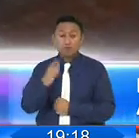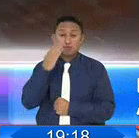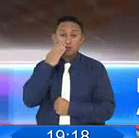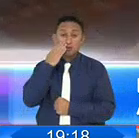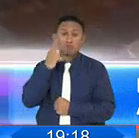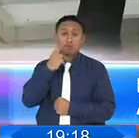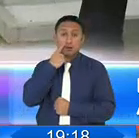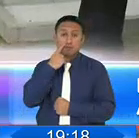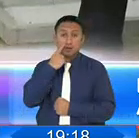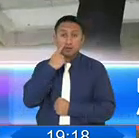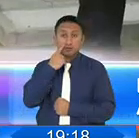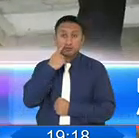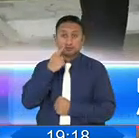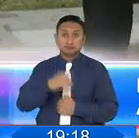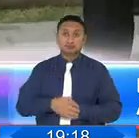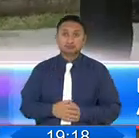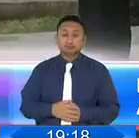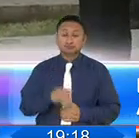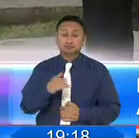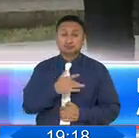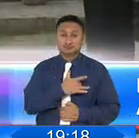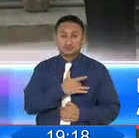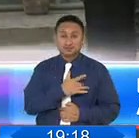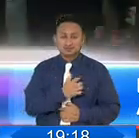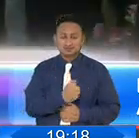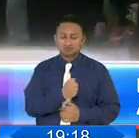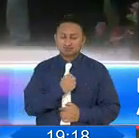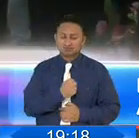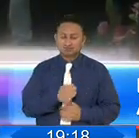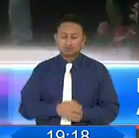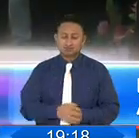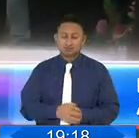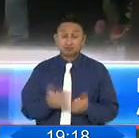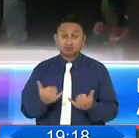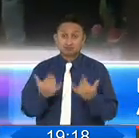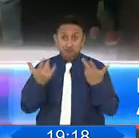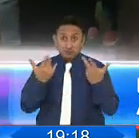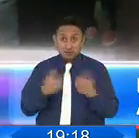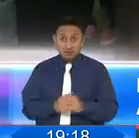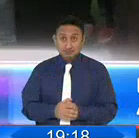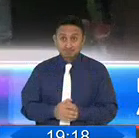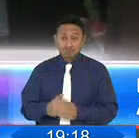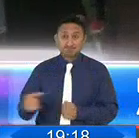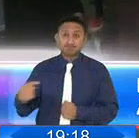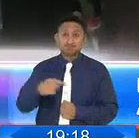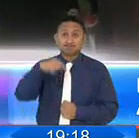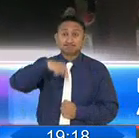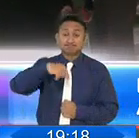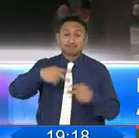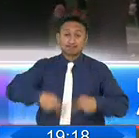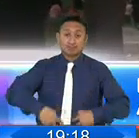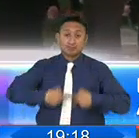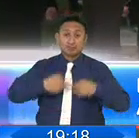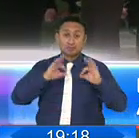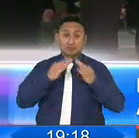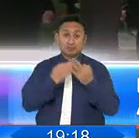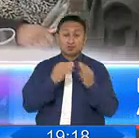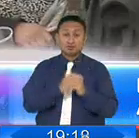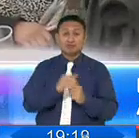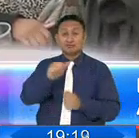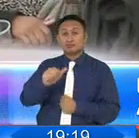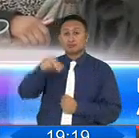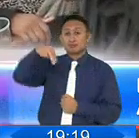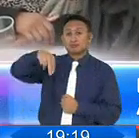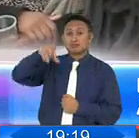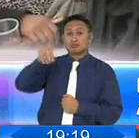y su padre en medio del dolor y la consternación. Es así como termina este lamentable capítulo en la vida de la familia Andrango.